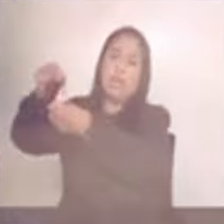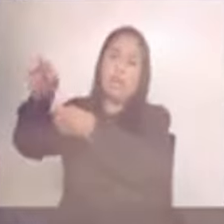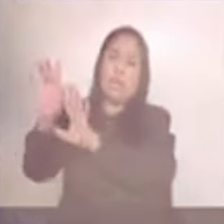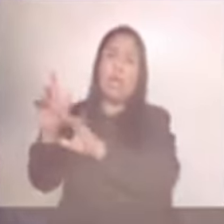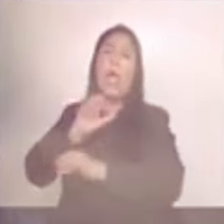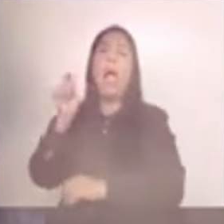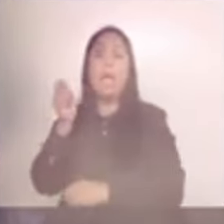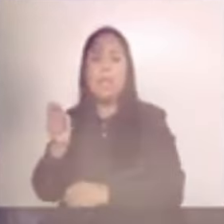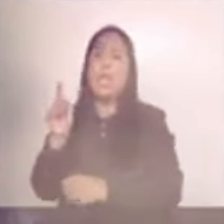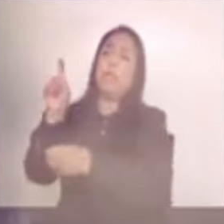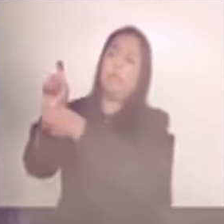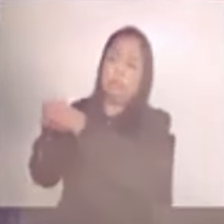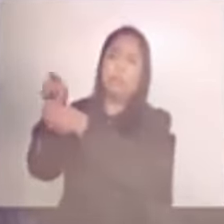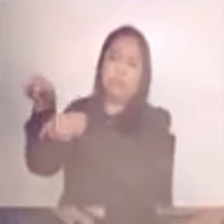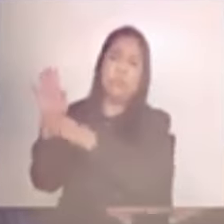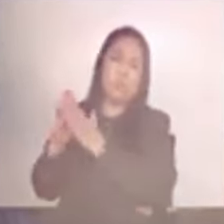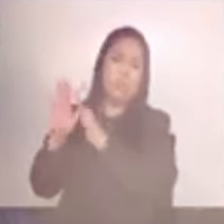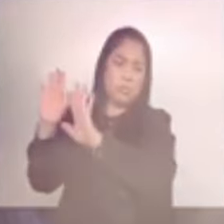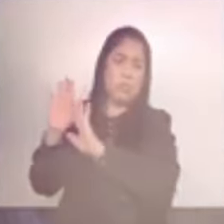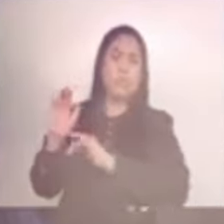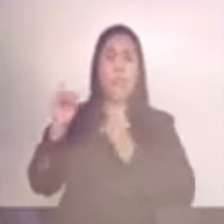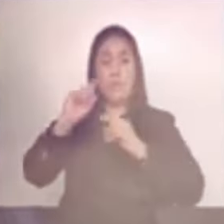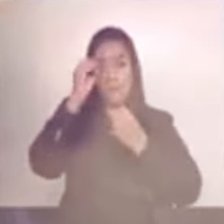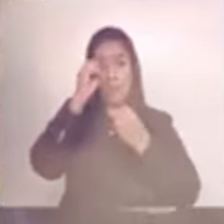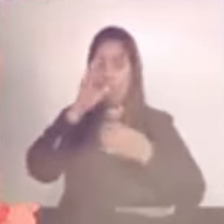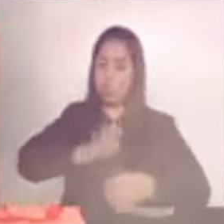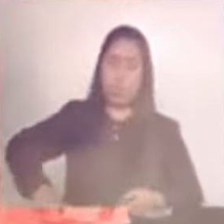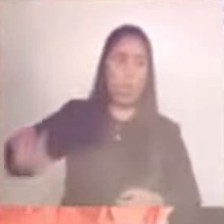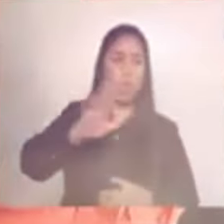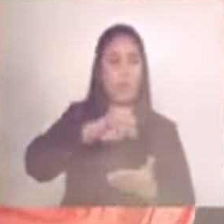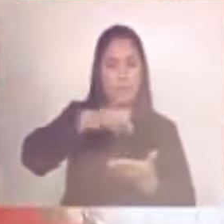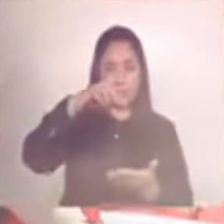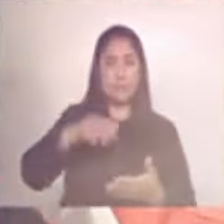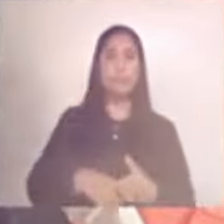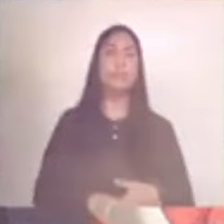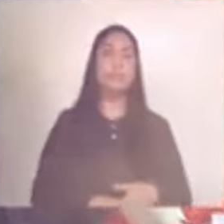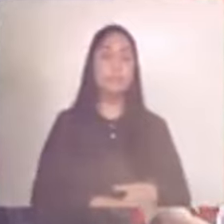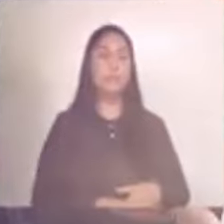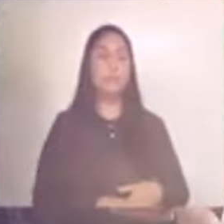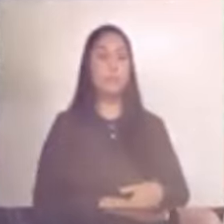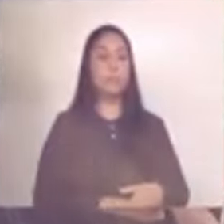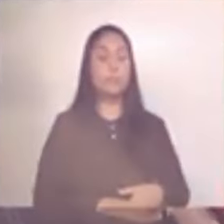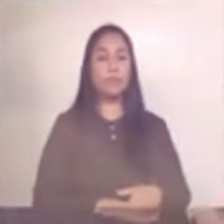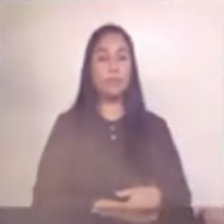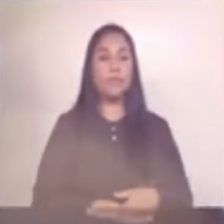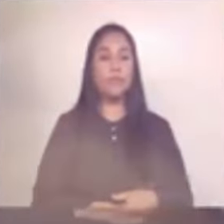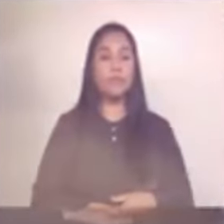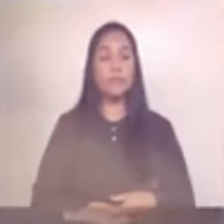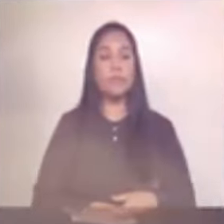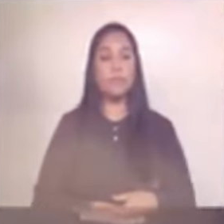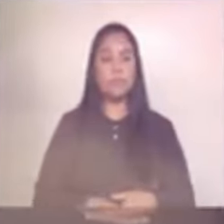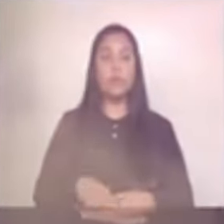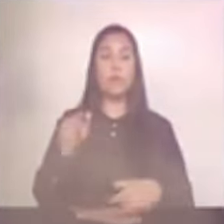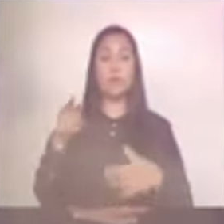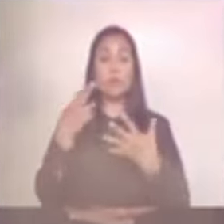pero esas son lo que tenemos reportado en este momento. En todo el país. Gracias, secretaria. Escuchamos al señor presidente. Con los